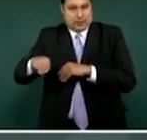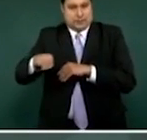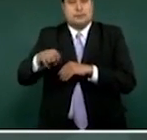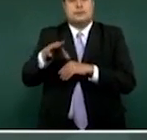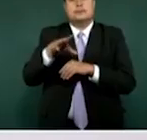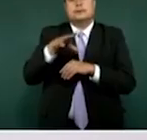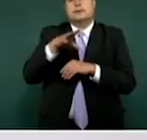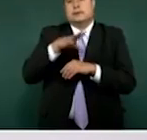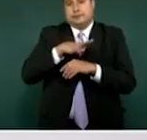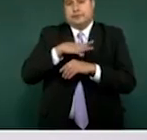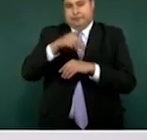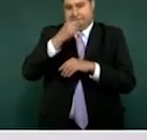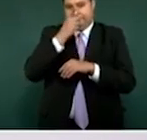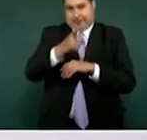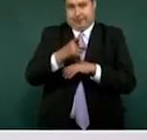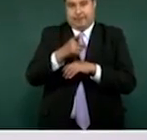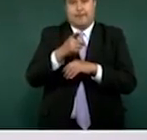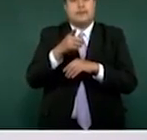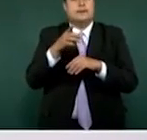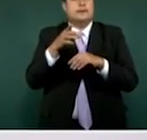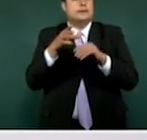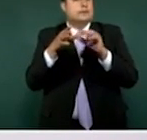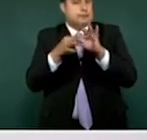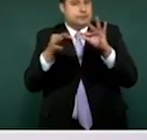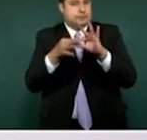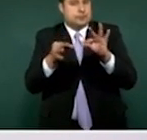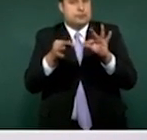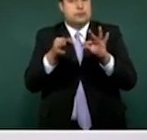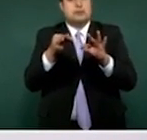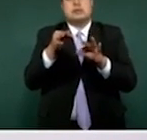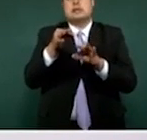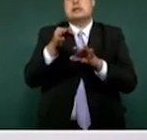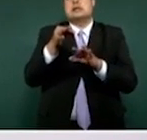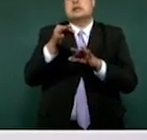que mencionabas de que hay maestros